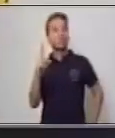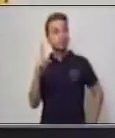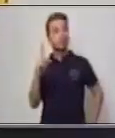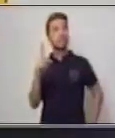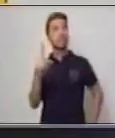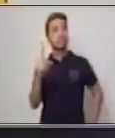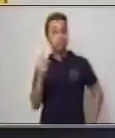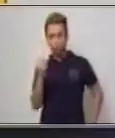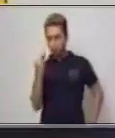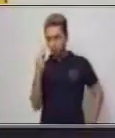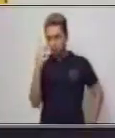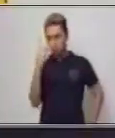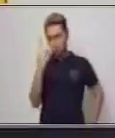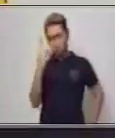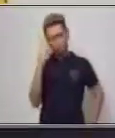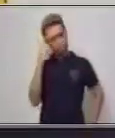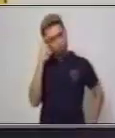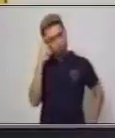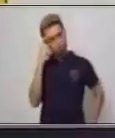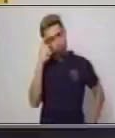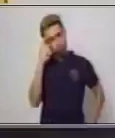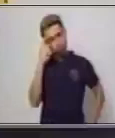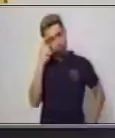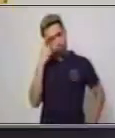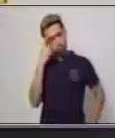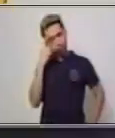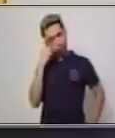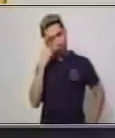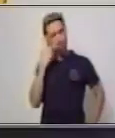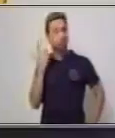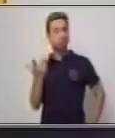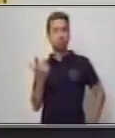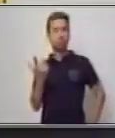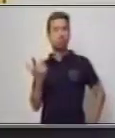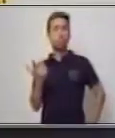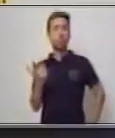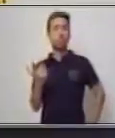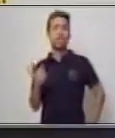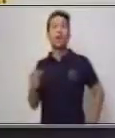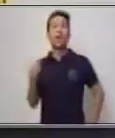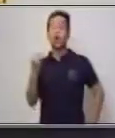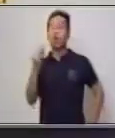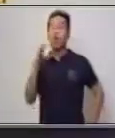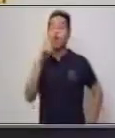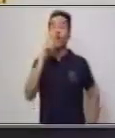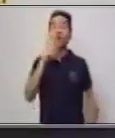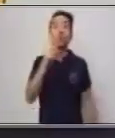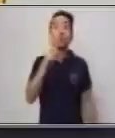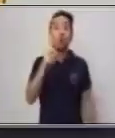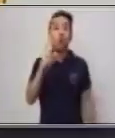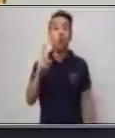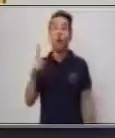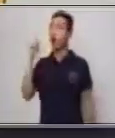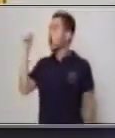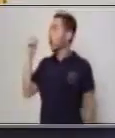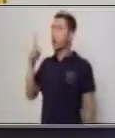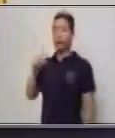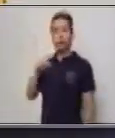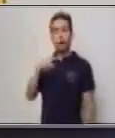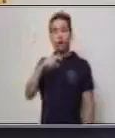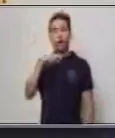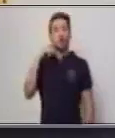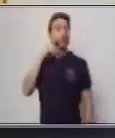Ese número uno me parece dudoso. No es nada del otro mundo. Te cuento, el número uno no está ni en color fucsia ni en color